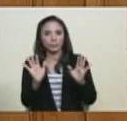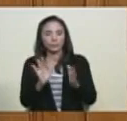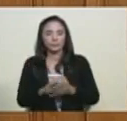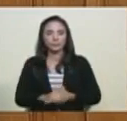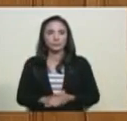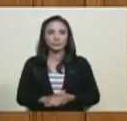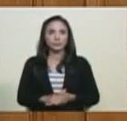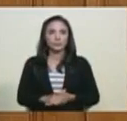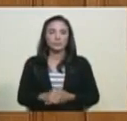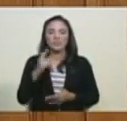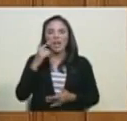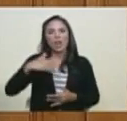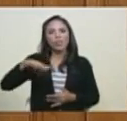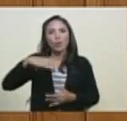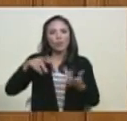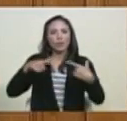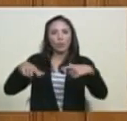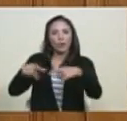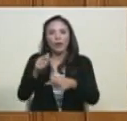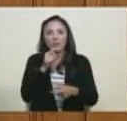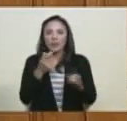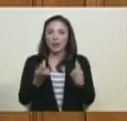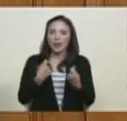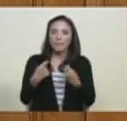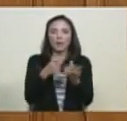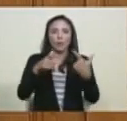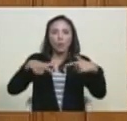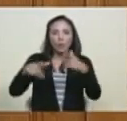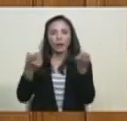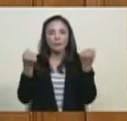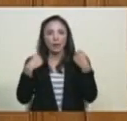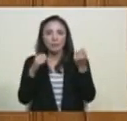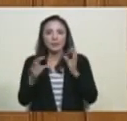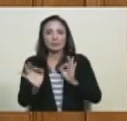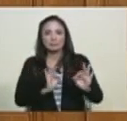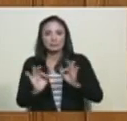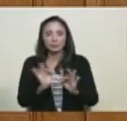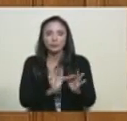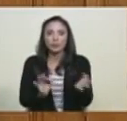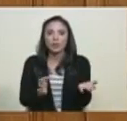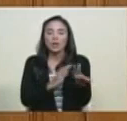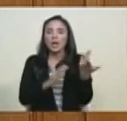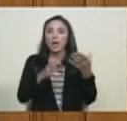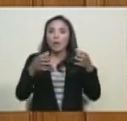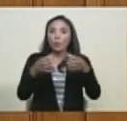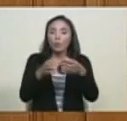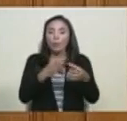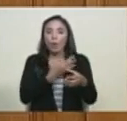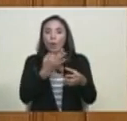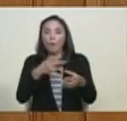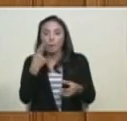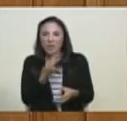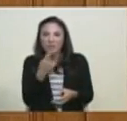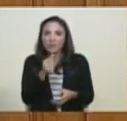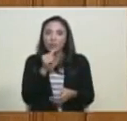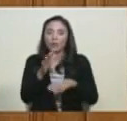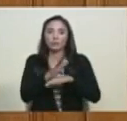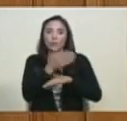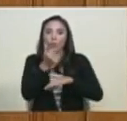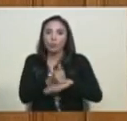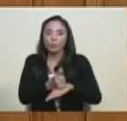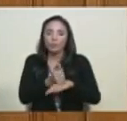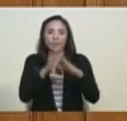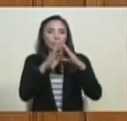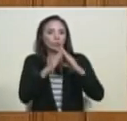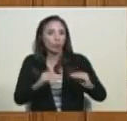pormenorizados de dónde estuvieron, quién los financió, quién los entrenó, qué sectores están detrás de este ataque terrorista.